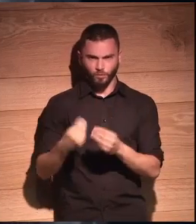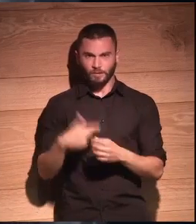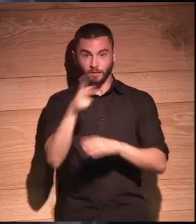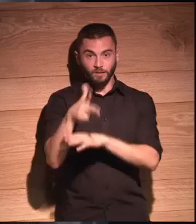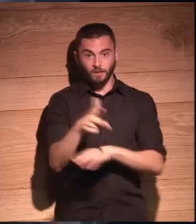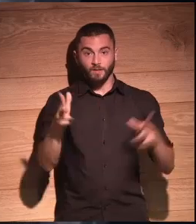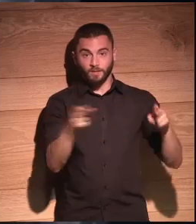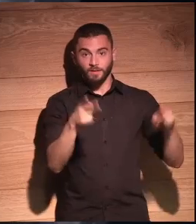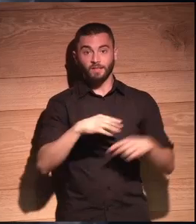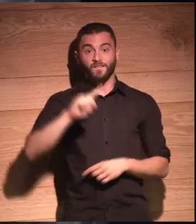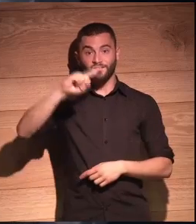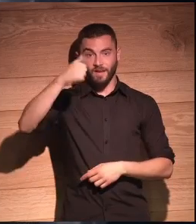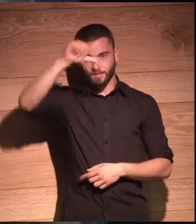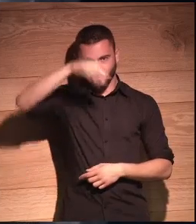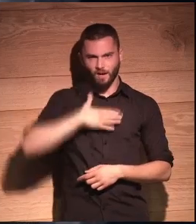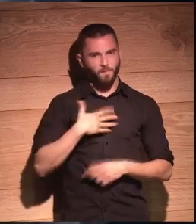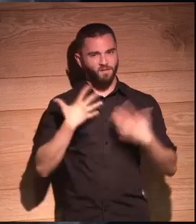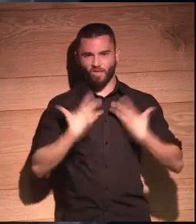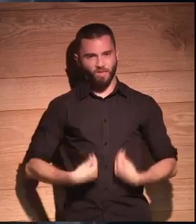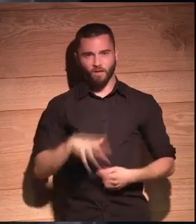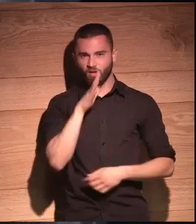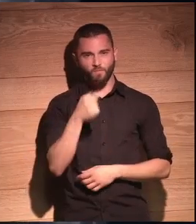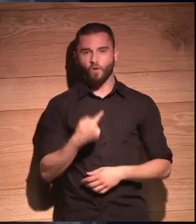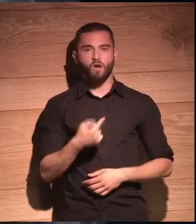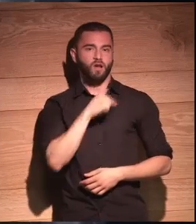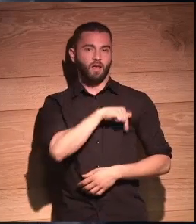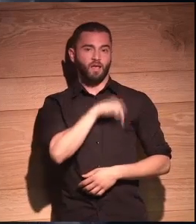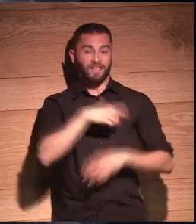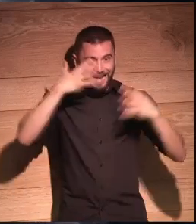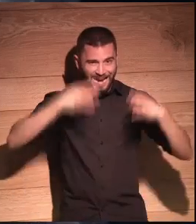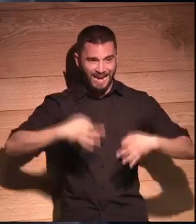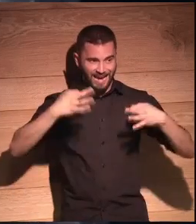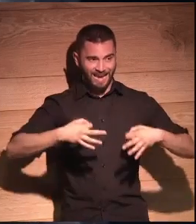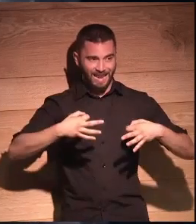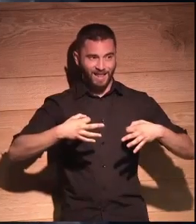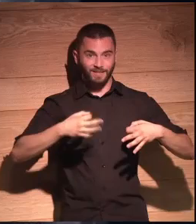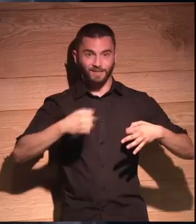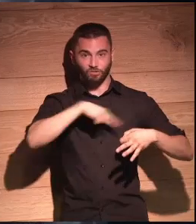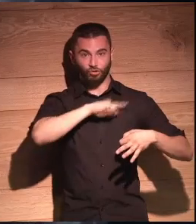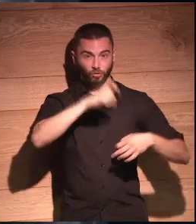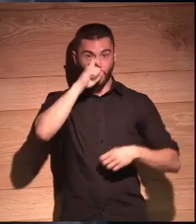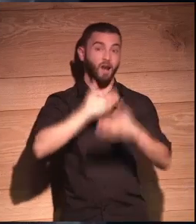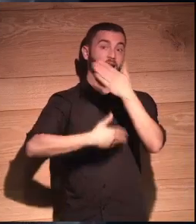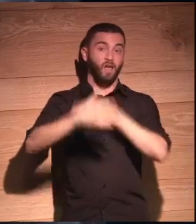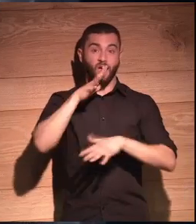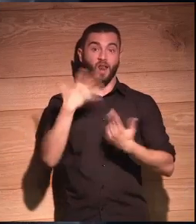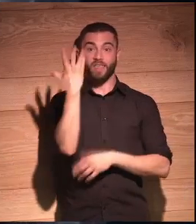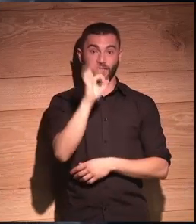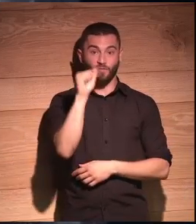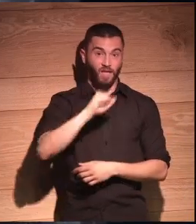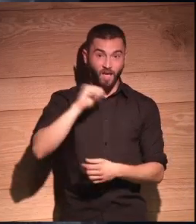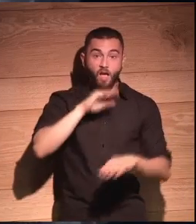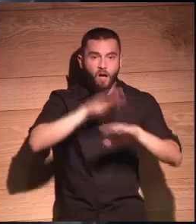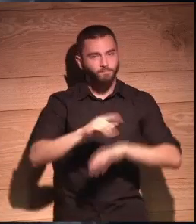documental. First Man a mí me defraudó también porque no transmitía un poco la épica real de lo que estamos ahora recordando en estos 50 años. Quien